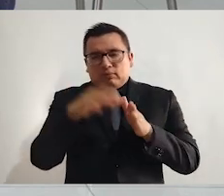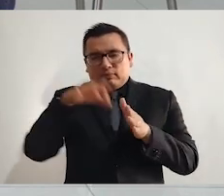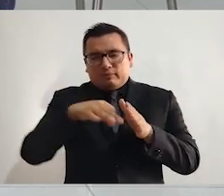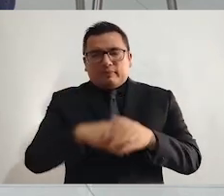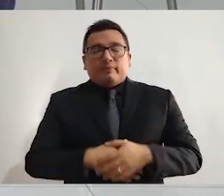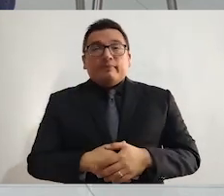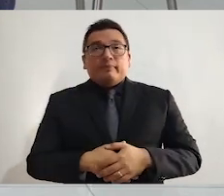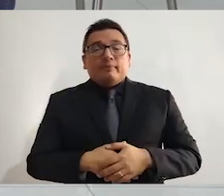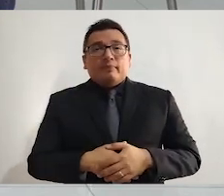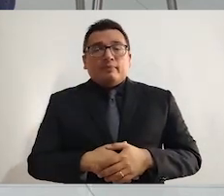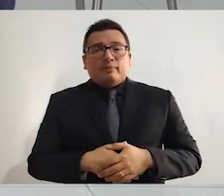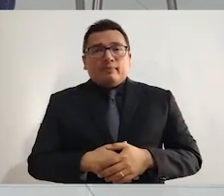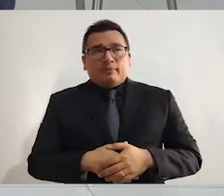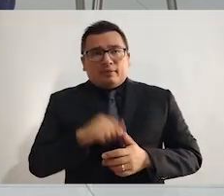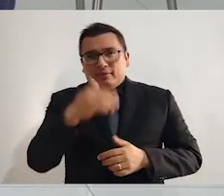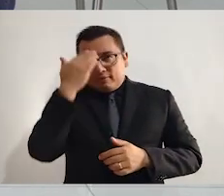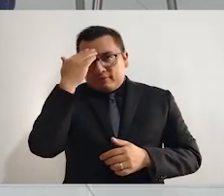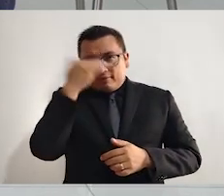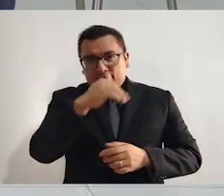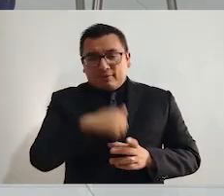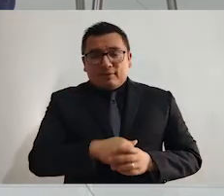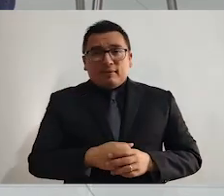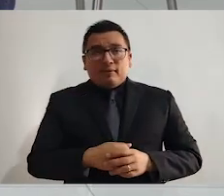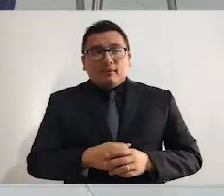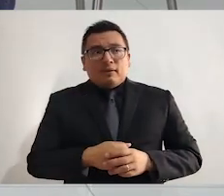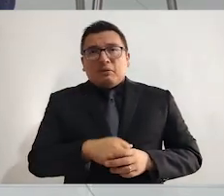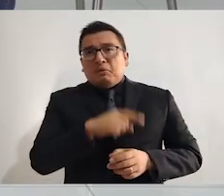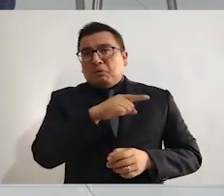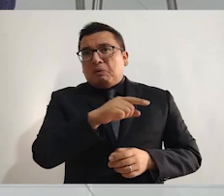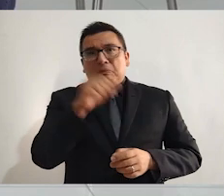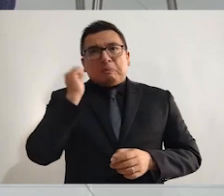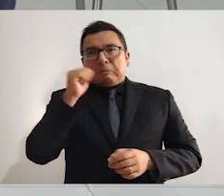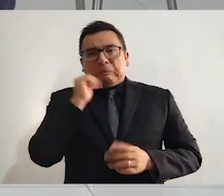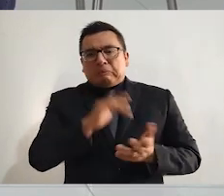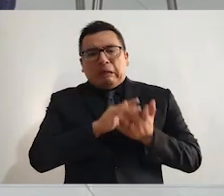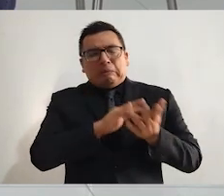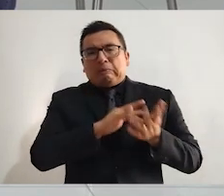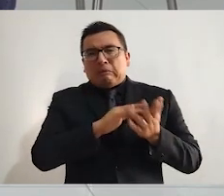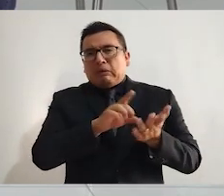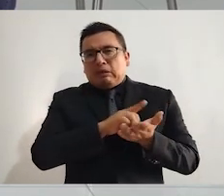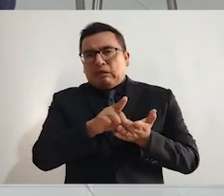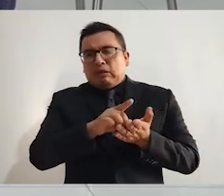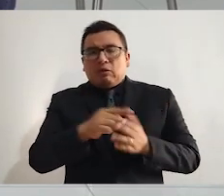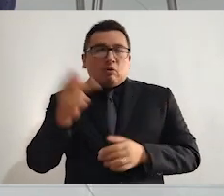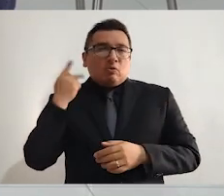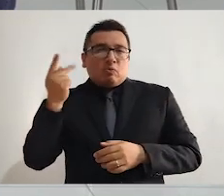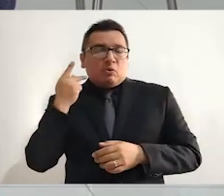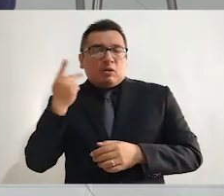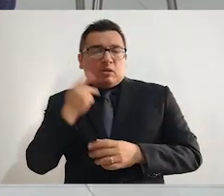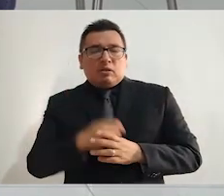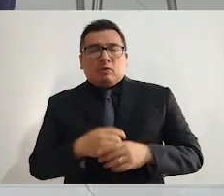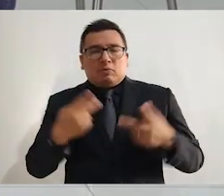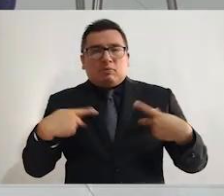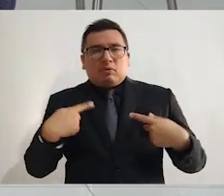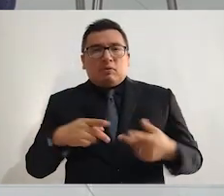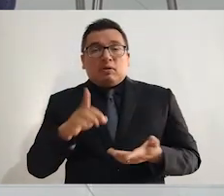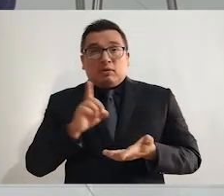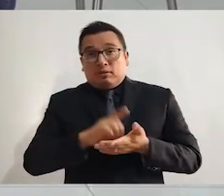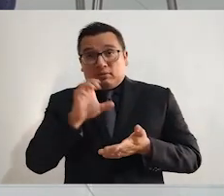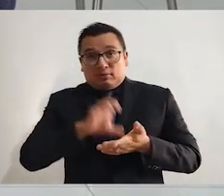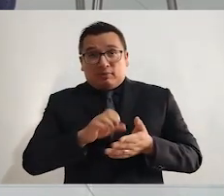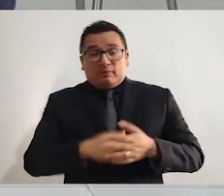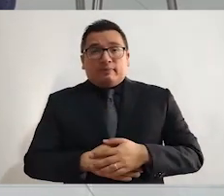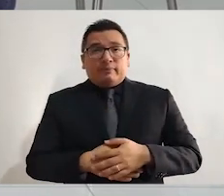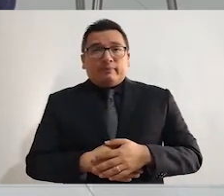electoral y bueno, pues sabemos que es una participante muy activa en los derechos políticos de las personas